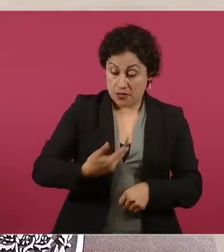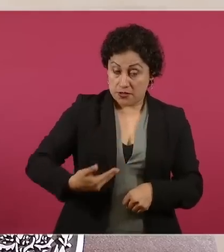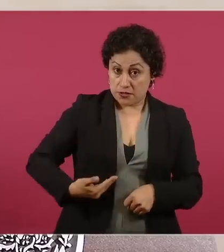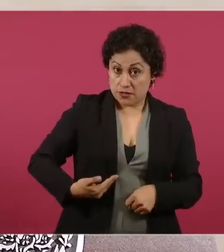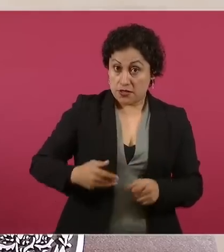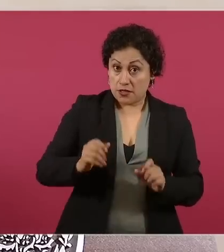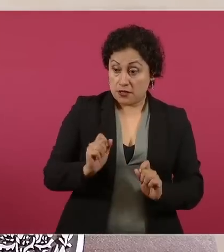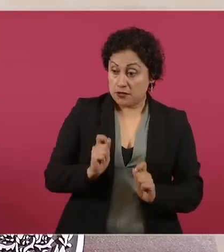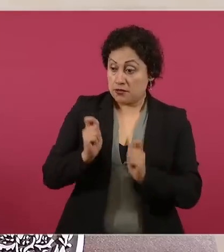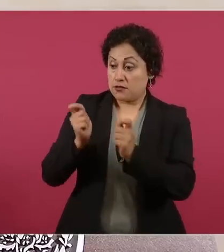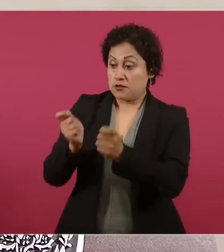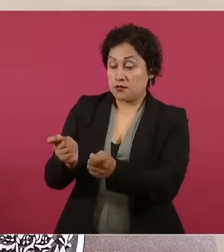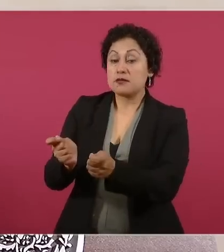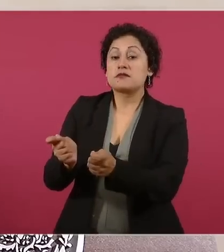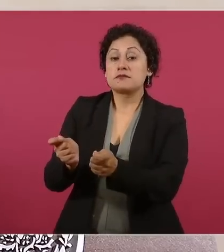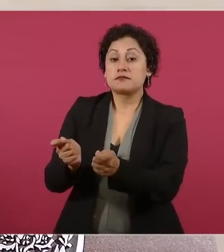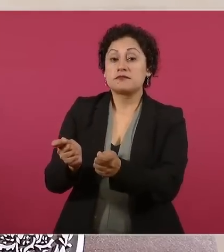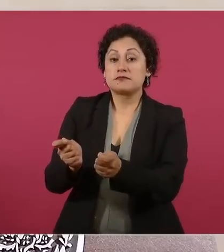van a tener